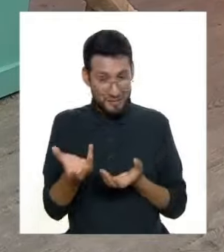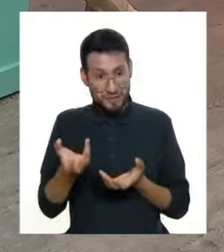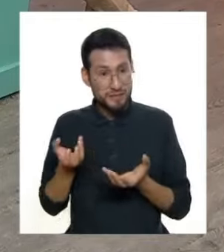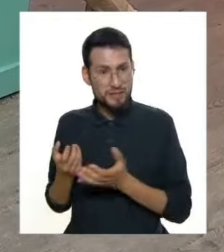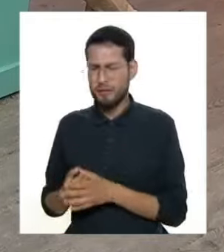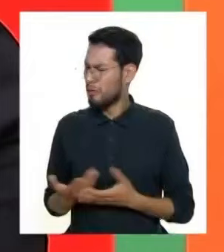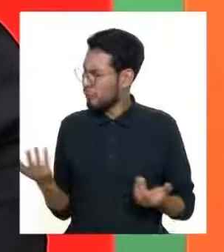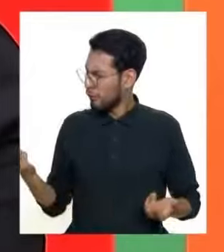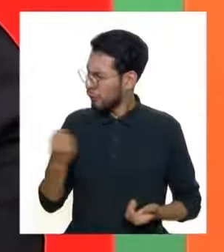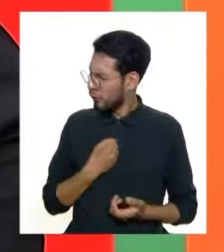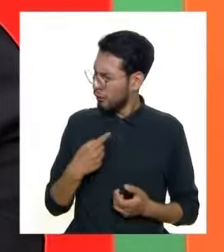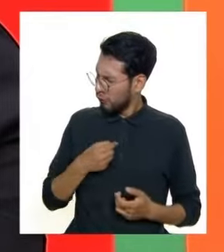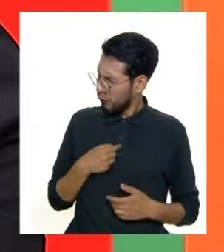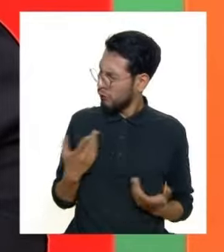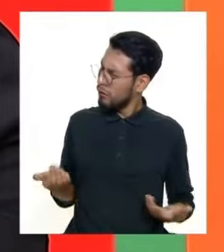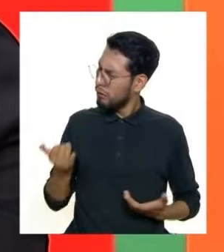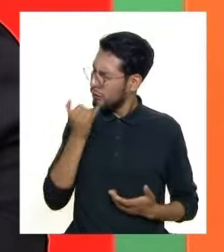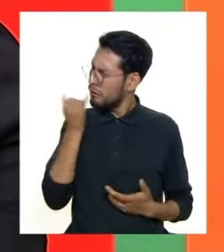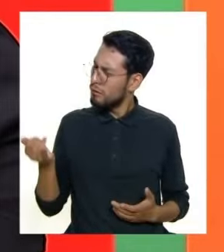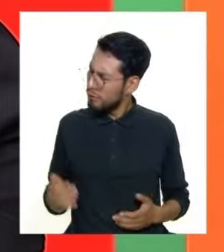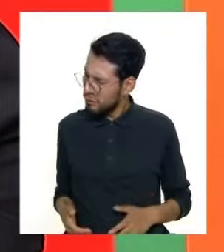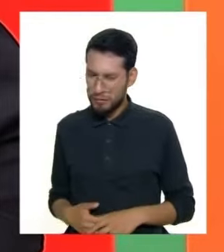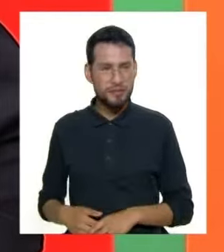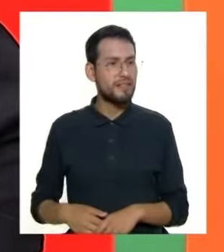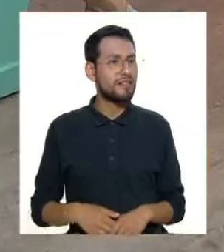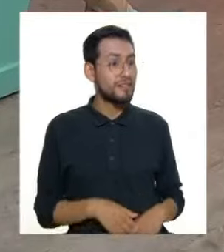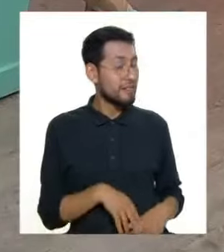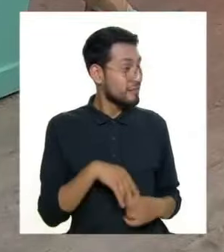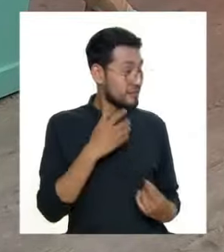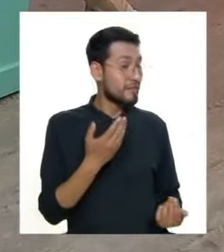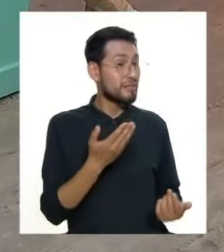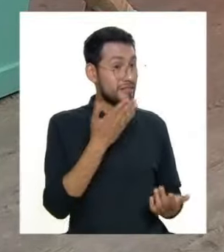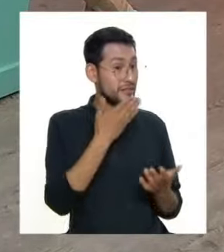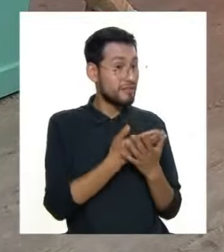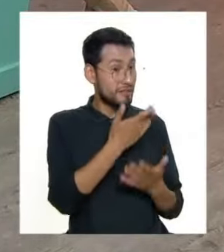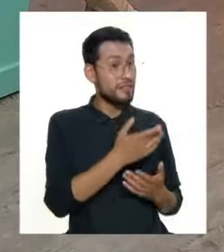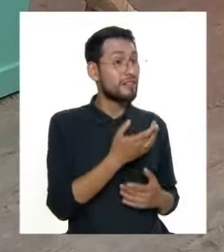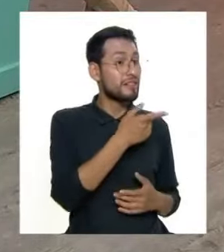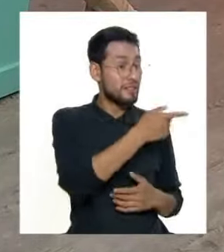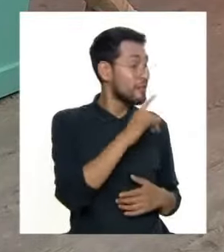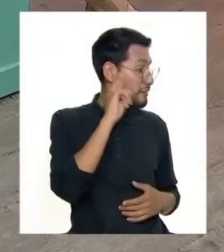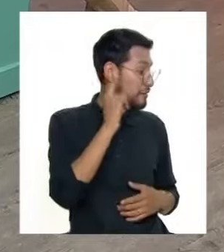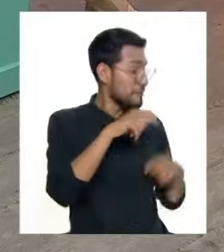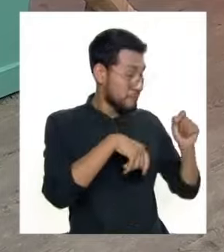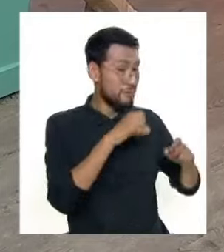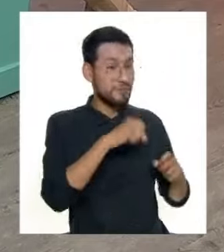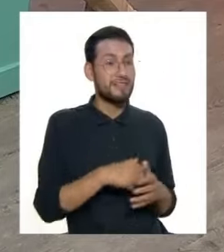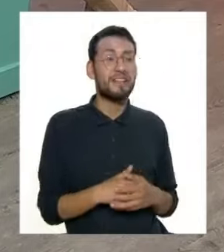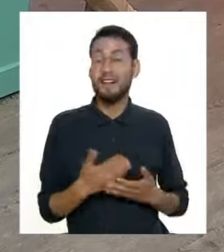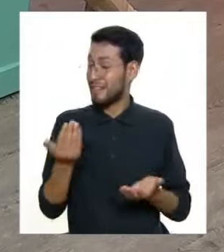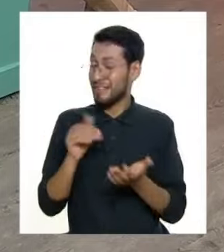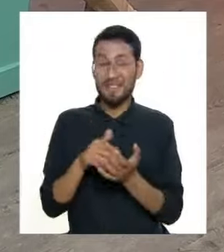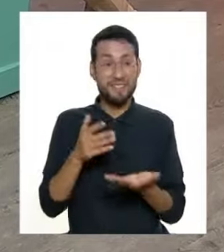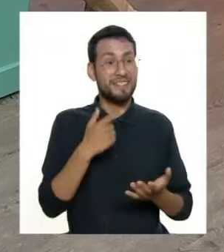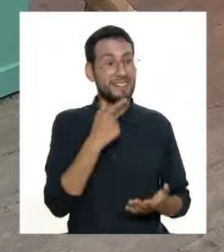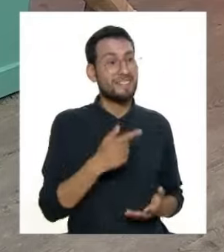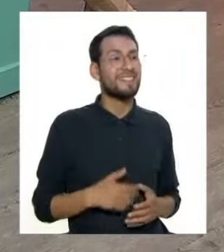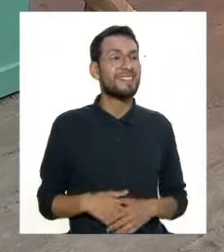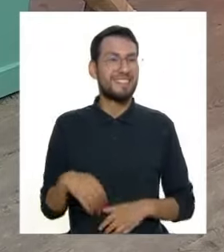que ninguno de los actores cocina? ¿Qué te pasa? Claro que... Pues Uchi cocina muy bien. ¿Ya ves? Muy bien. ¿Ya ves? ¿Ya ves? ¿Puedes repetir, por favor?